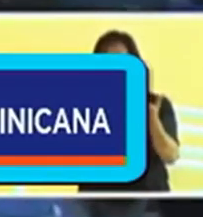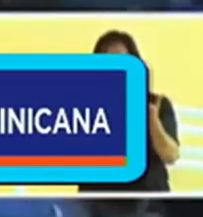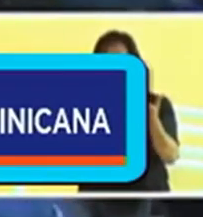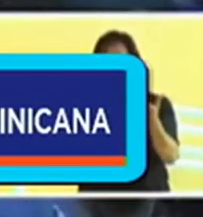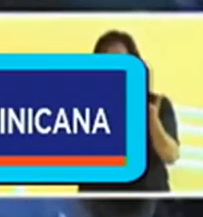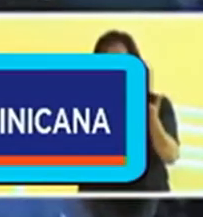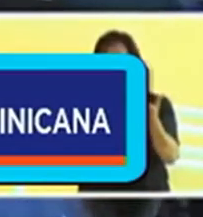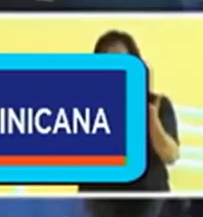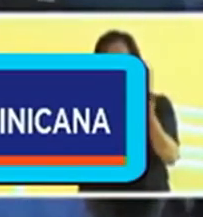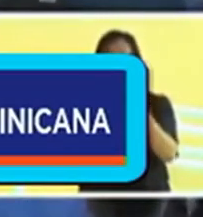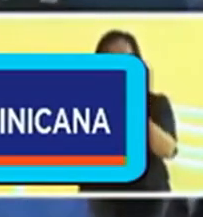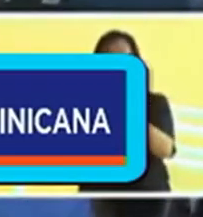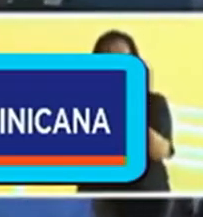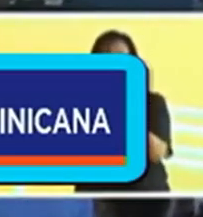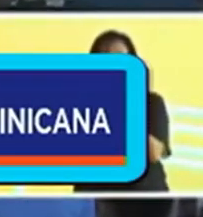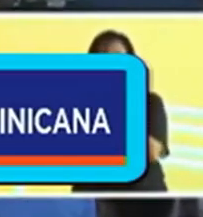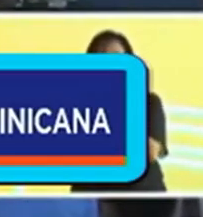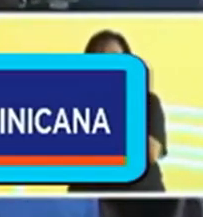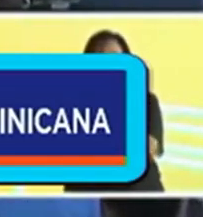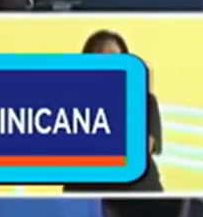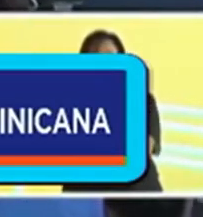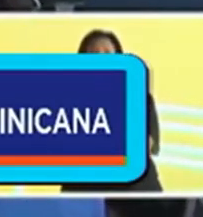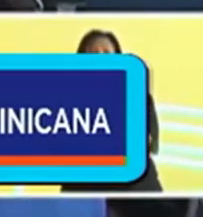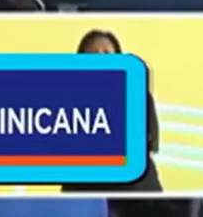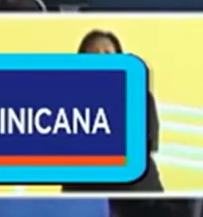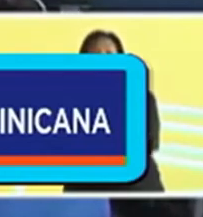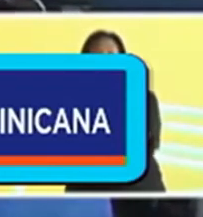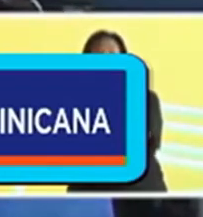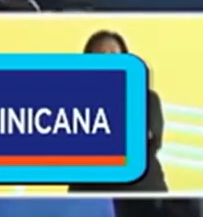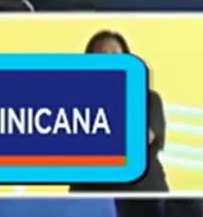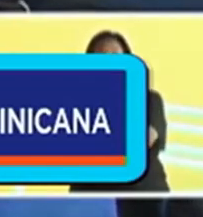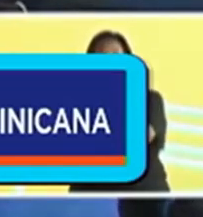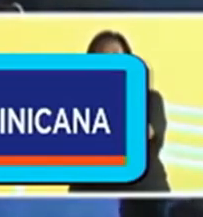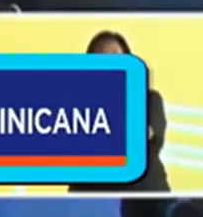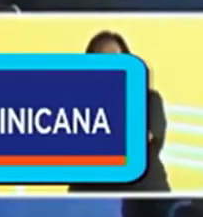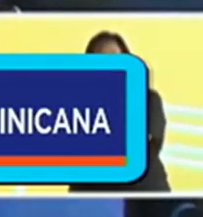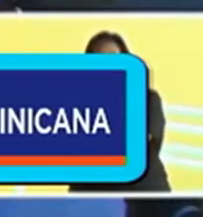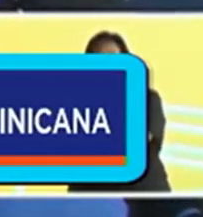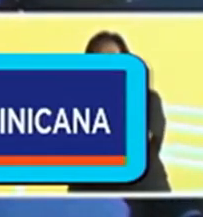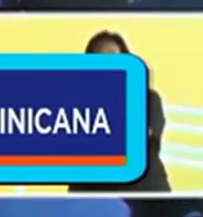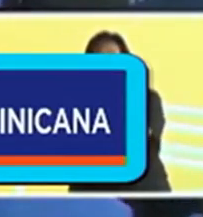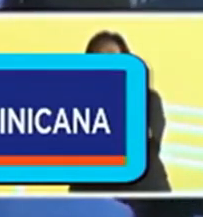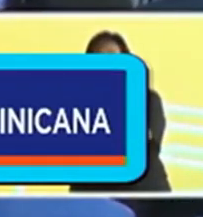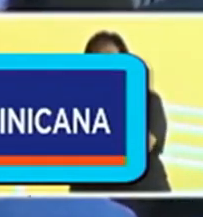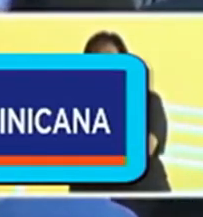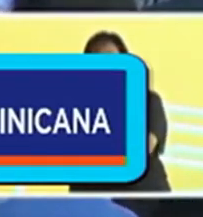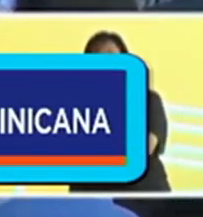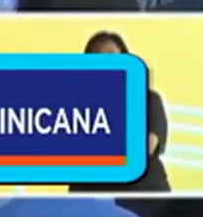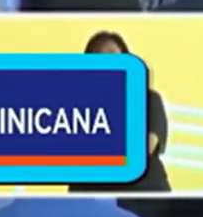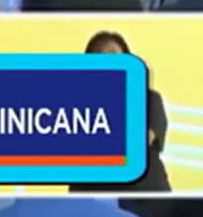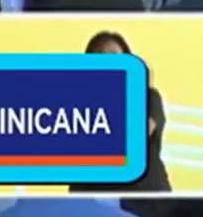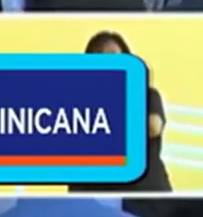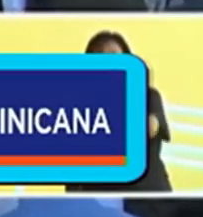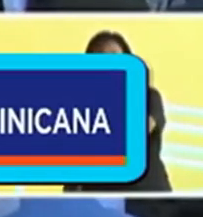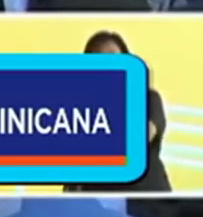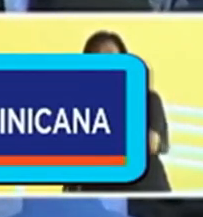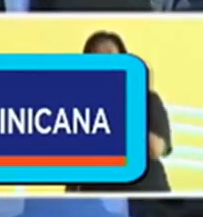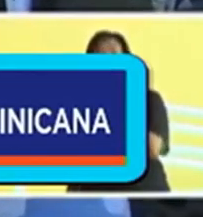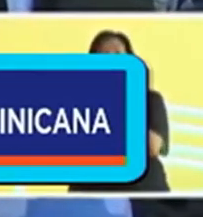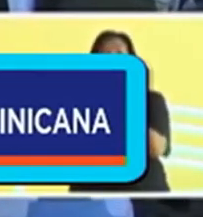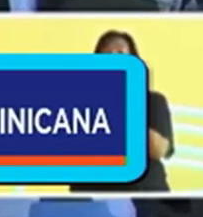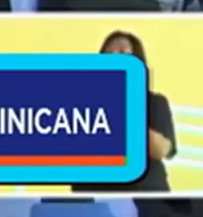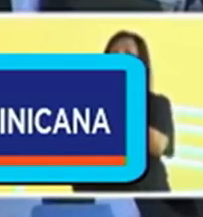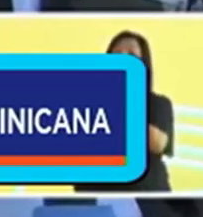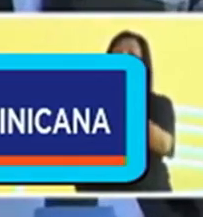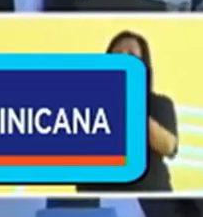están en 2 versiones. Una versión digital, en la cual, en la primera serie, hay